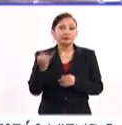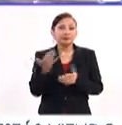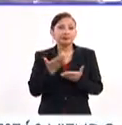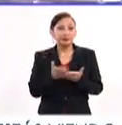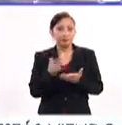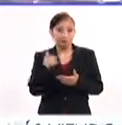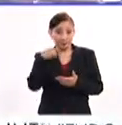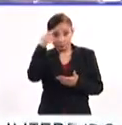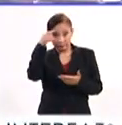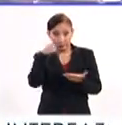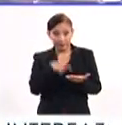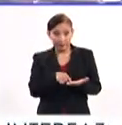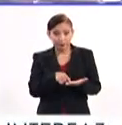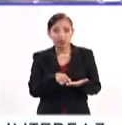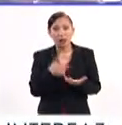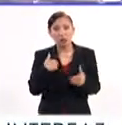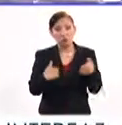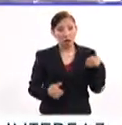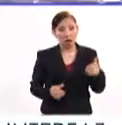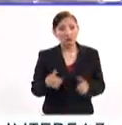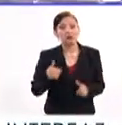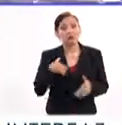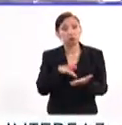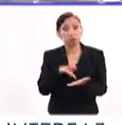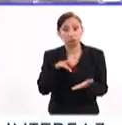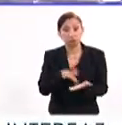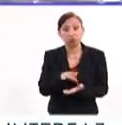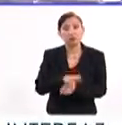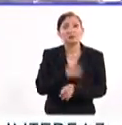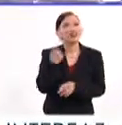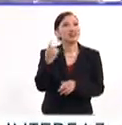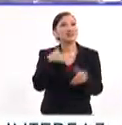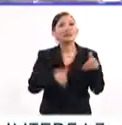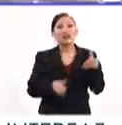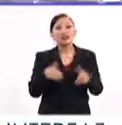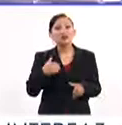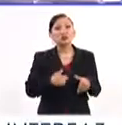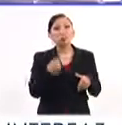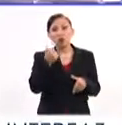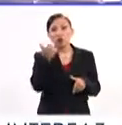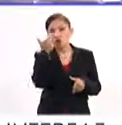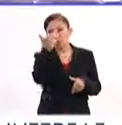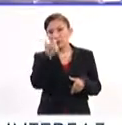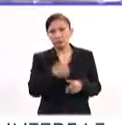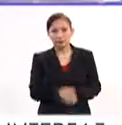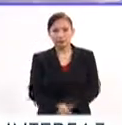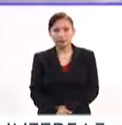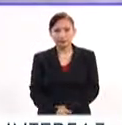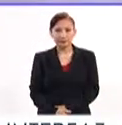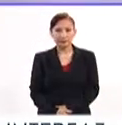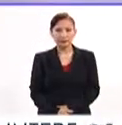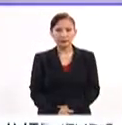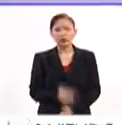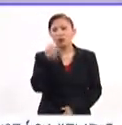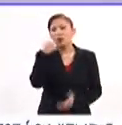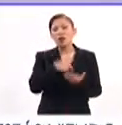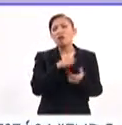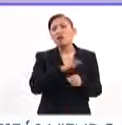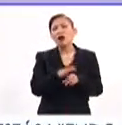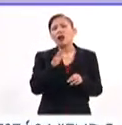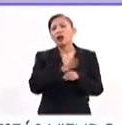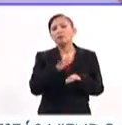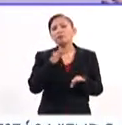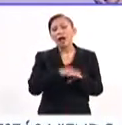y yo creo que es un teatro que hay que apoyar porque es un teatro con pocos recursos. ¿Cuáles considerarías tú que son